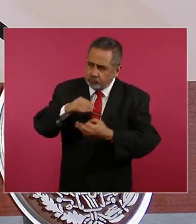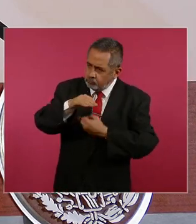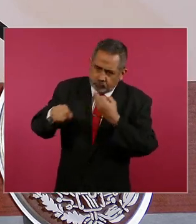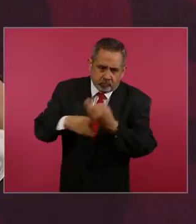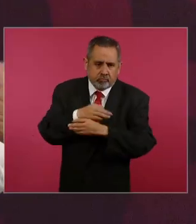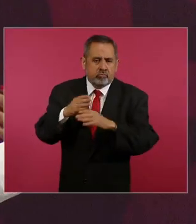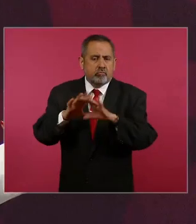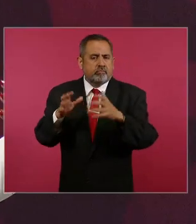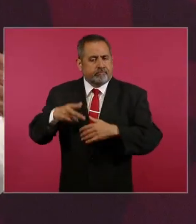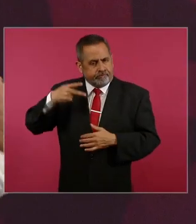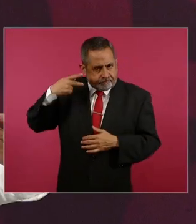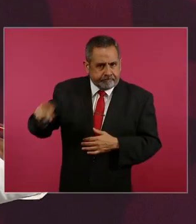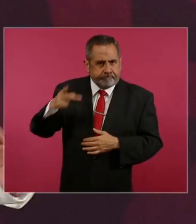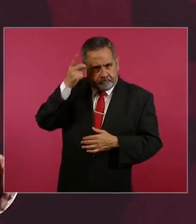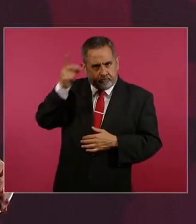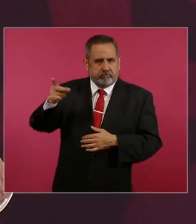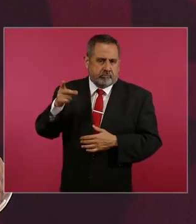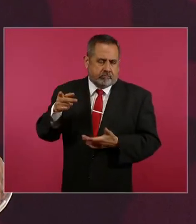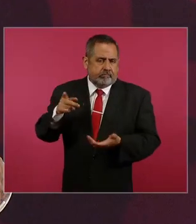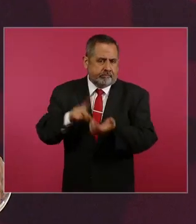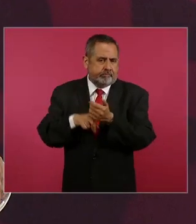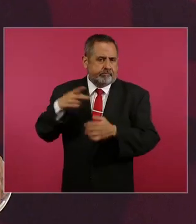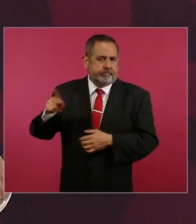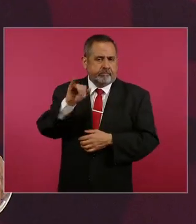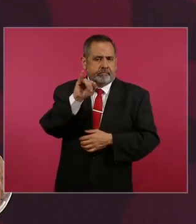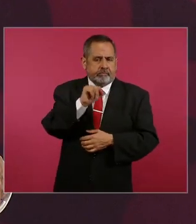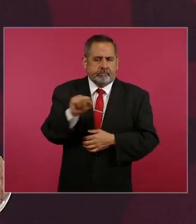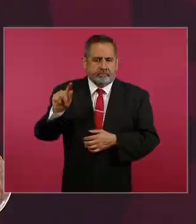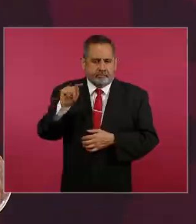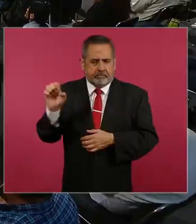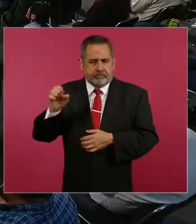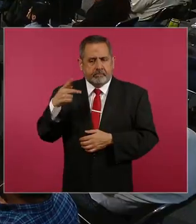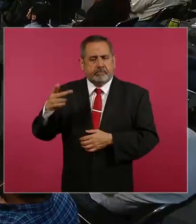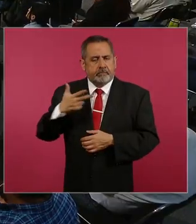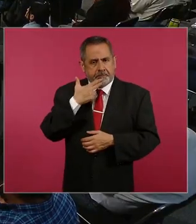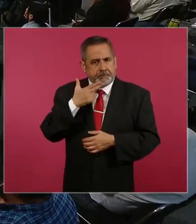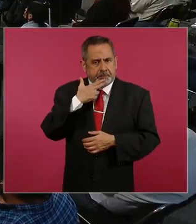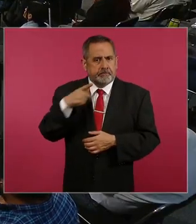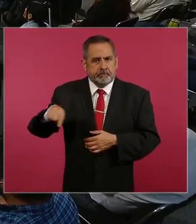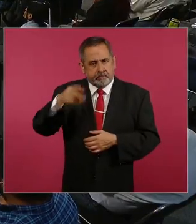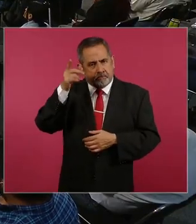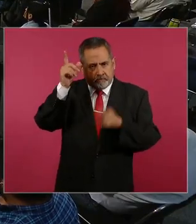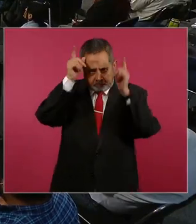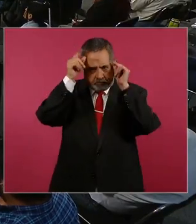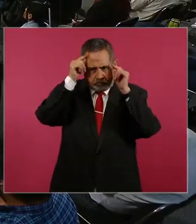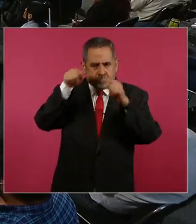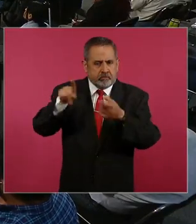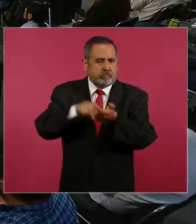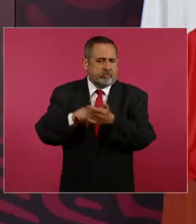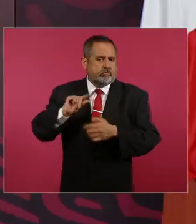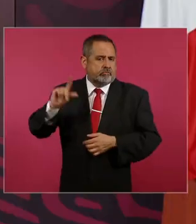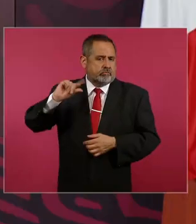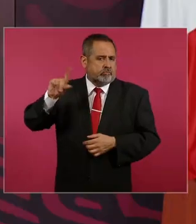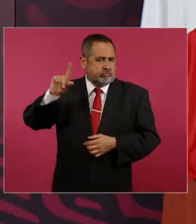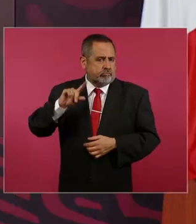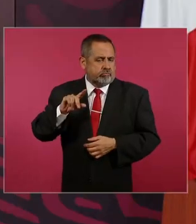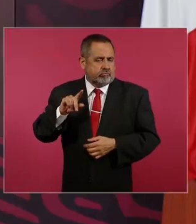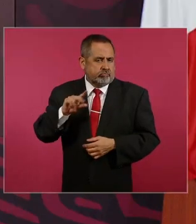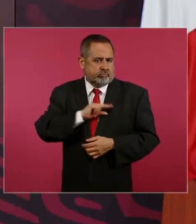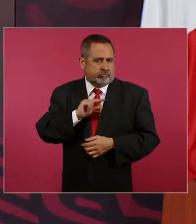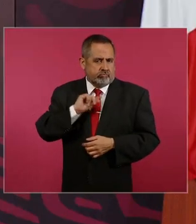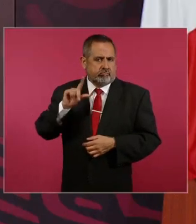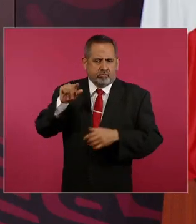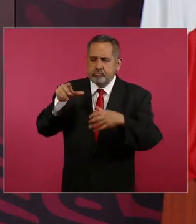esté cerca de los médicos de las enfermeras de los especialistas que atienden eso